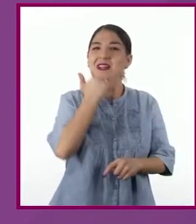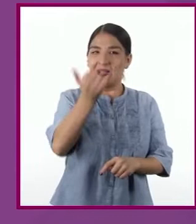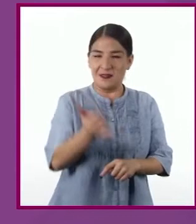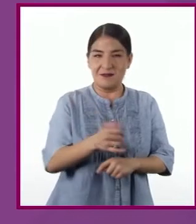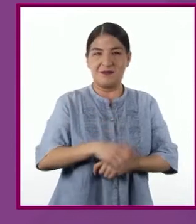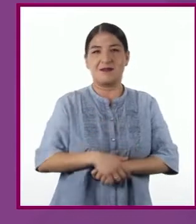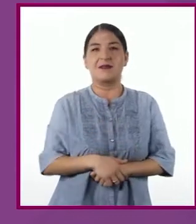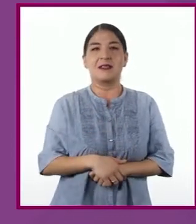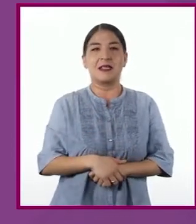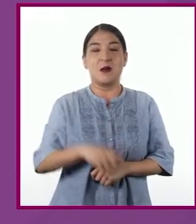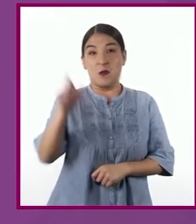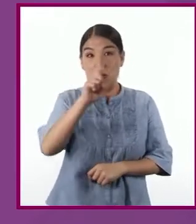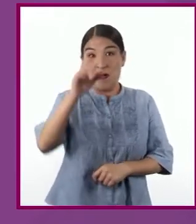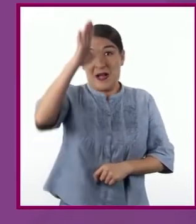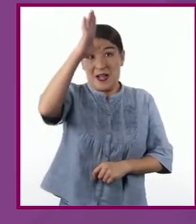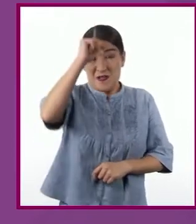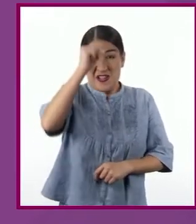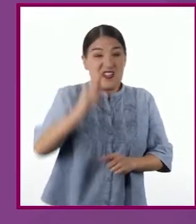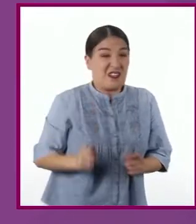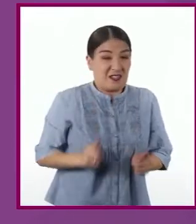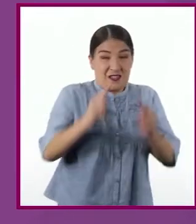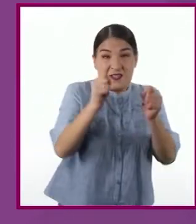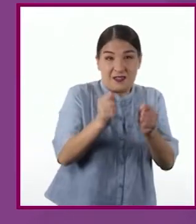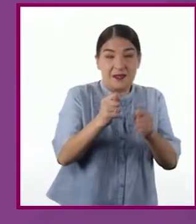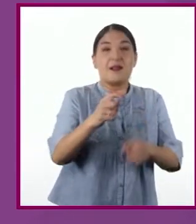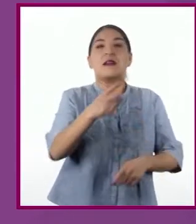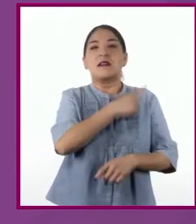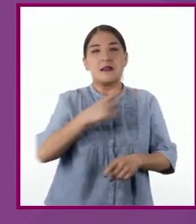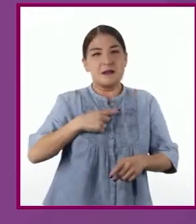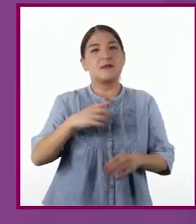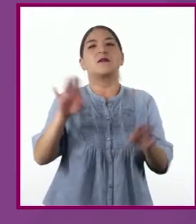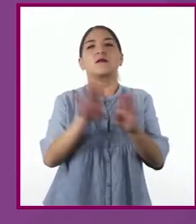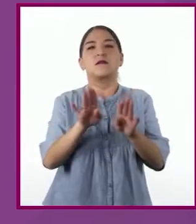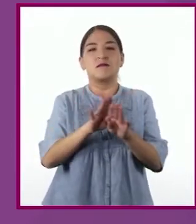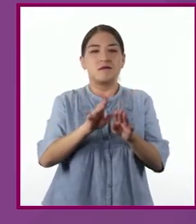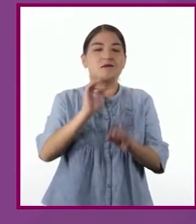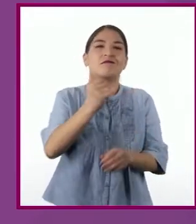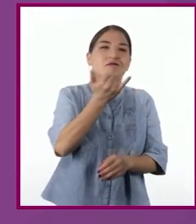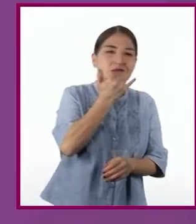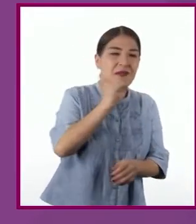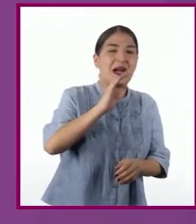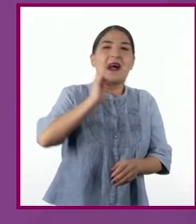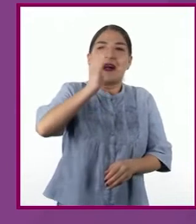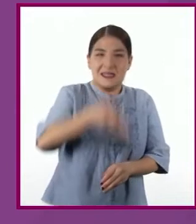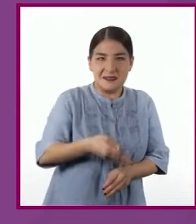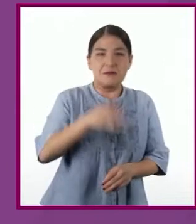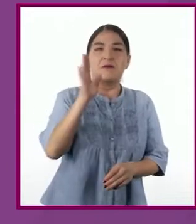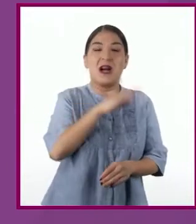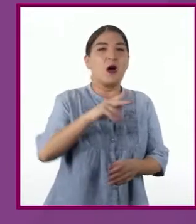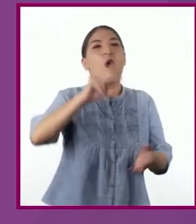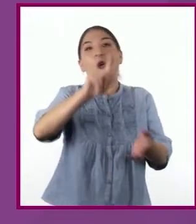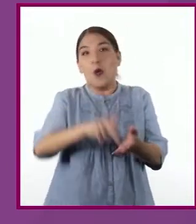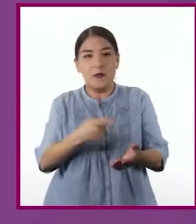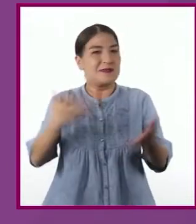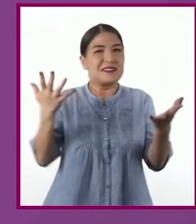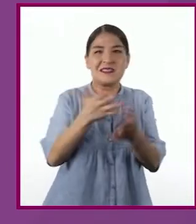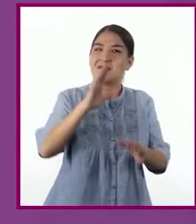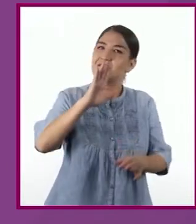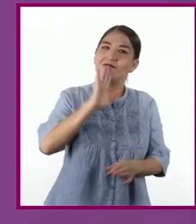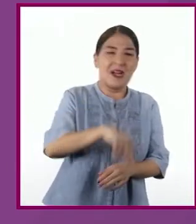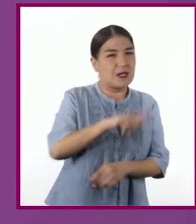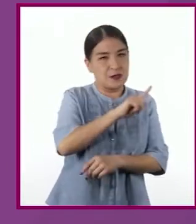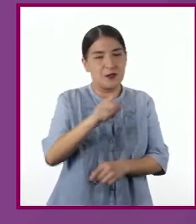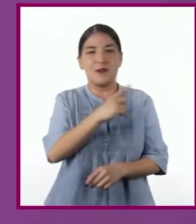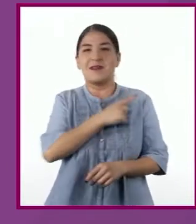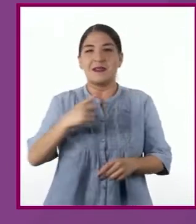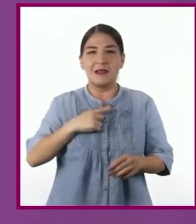se infringen los acuerdos, además de reparar el daño, debe corregirse y evitar que vuelva a suceder para honrar los